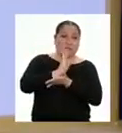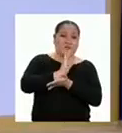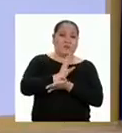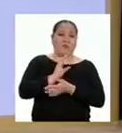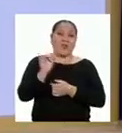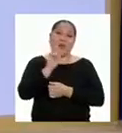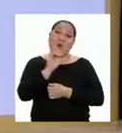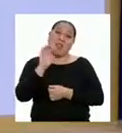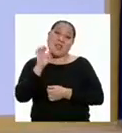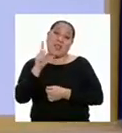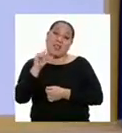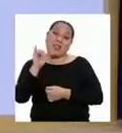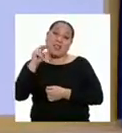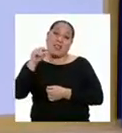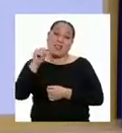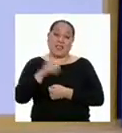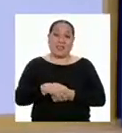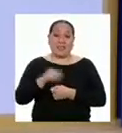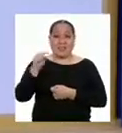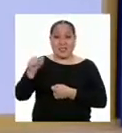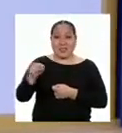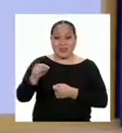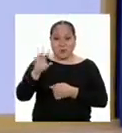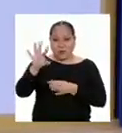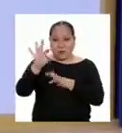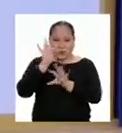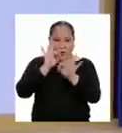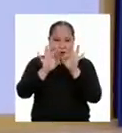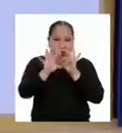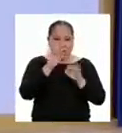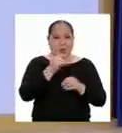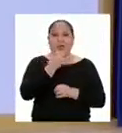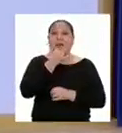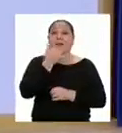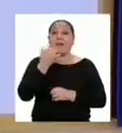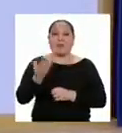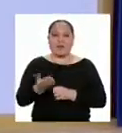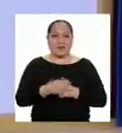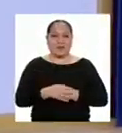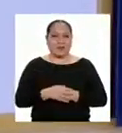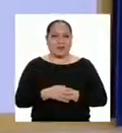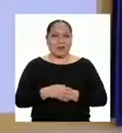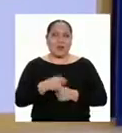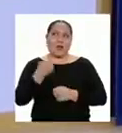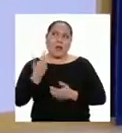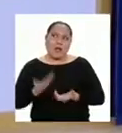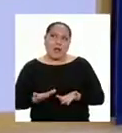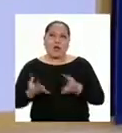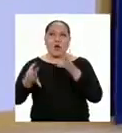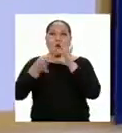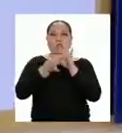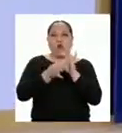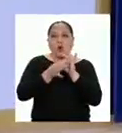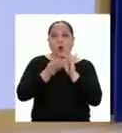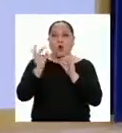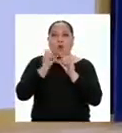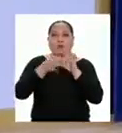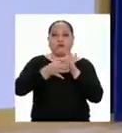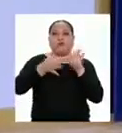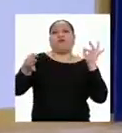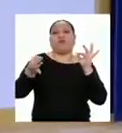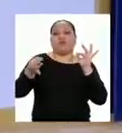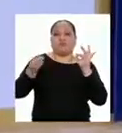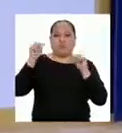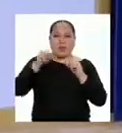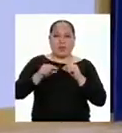vivió Eliana. Y en torno a ese hecho vamos a identificar qué sucedió, qué unió o desunió el grupo y cómo se